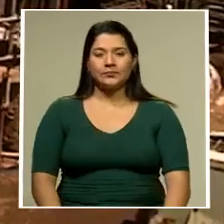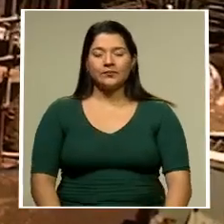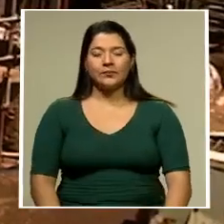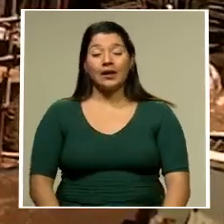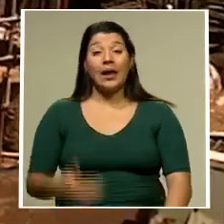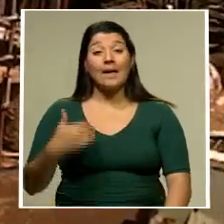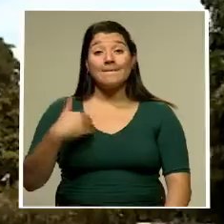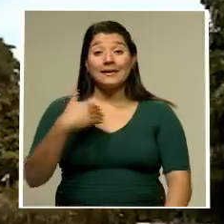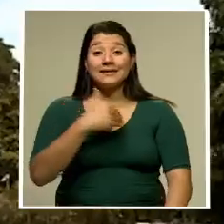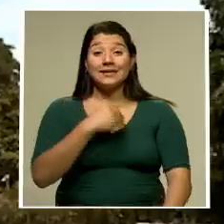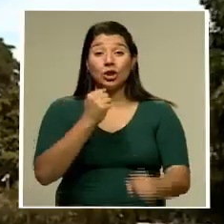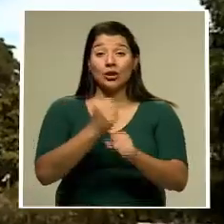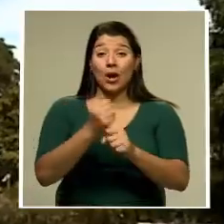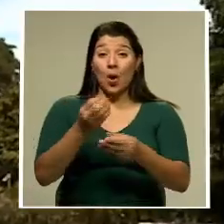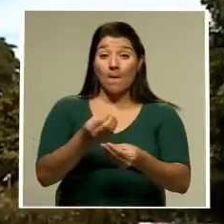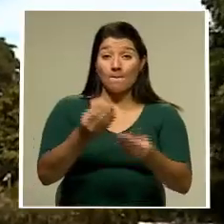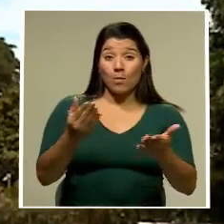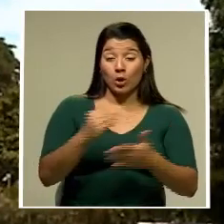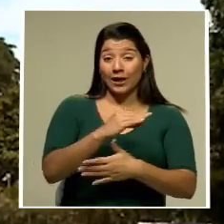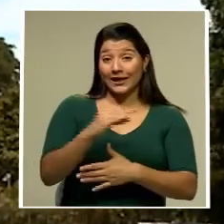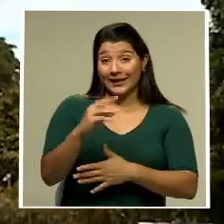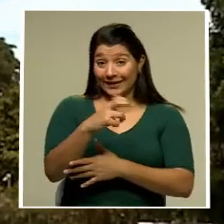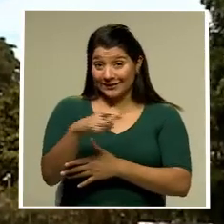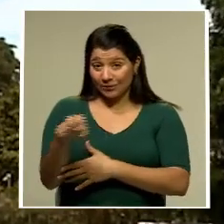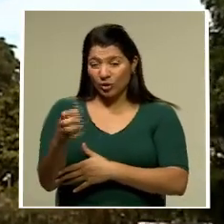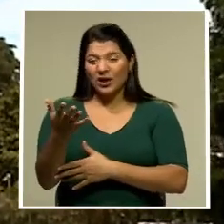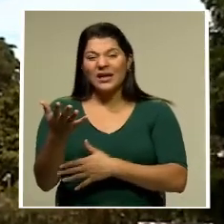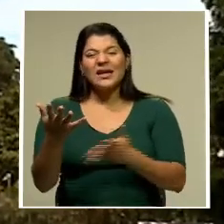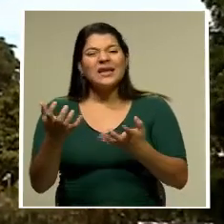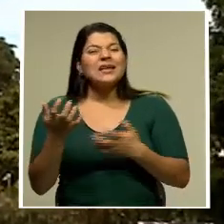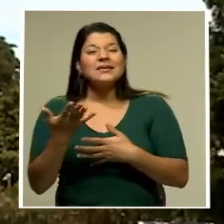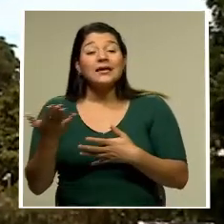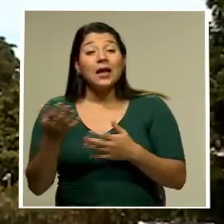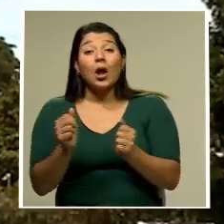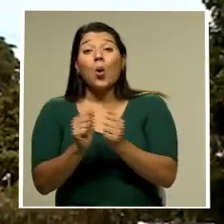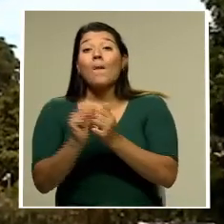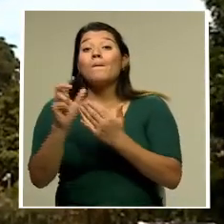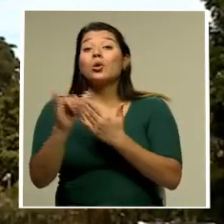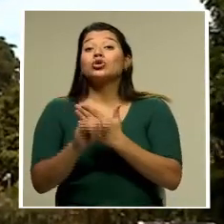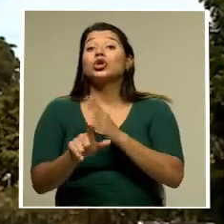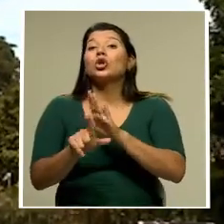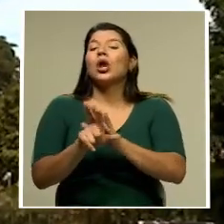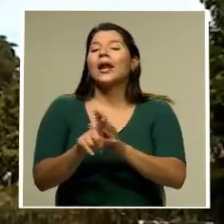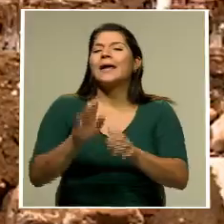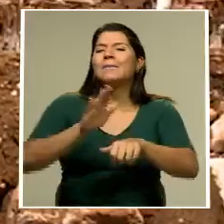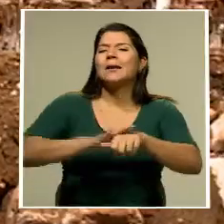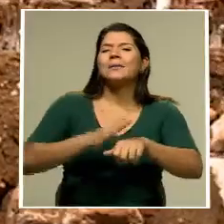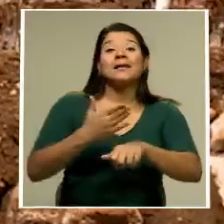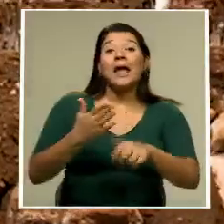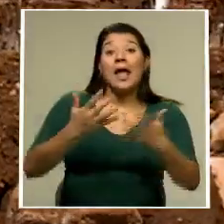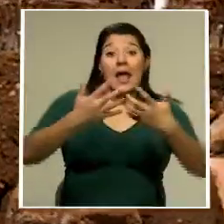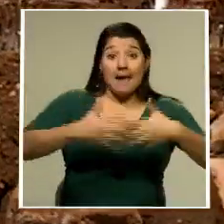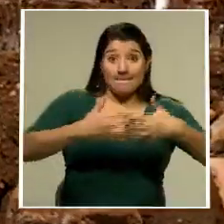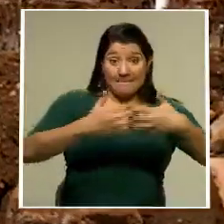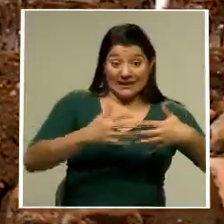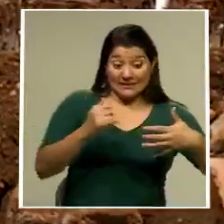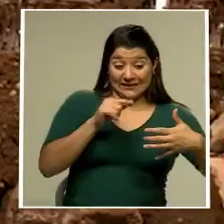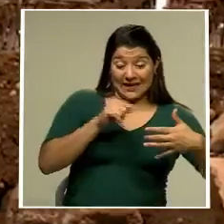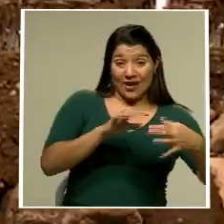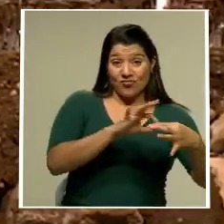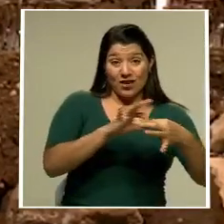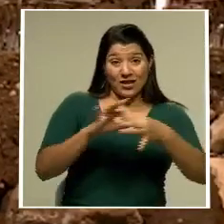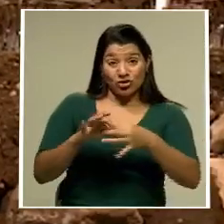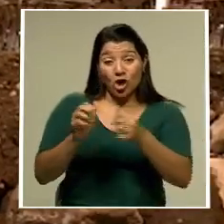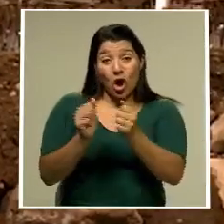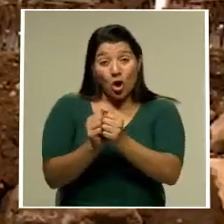El Ministerio de Obras Públicas y Transporte busca que mediante un proyecto de ley se garantice que las empresas involucradas en casos de corrupción sobre las